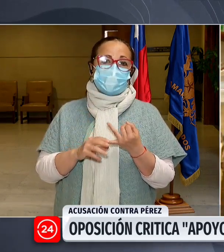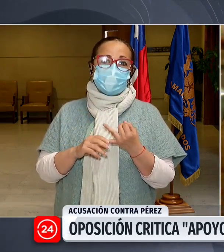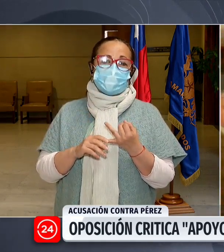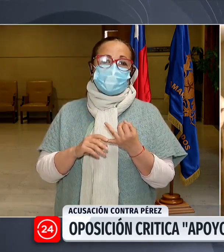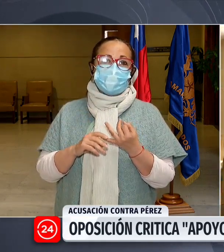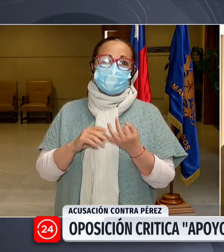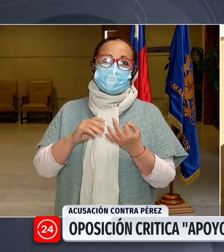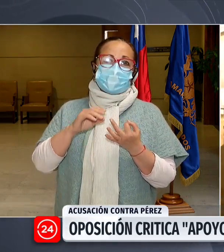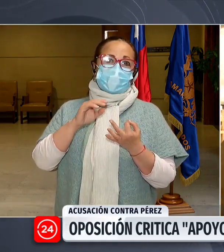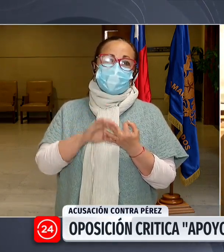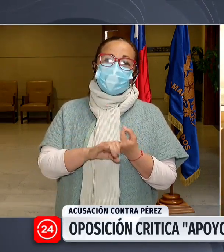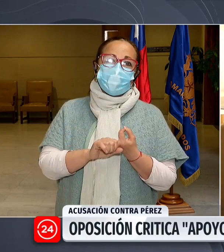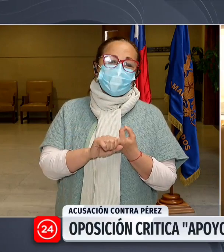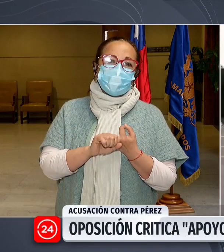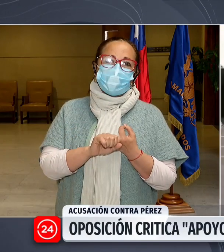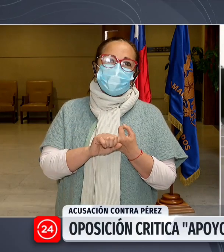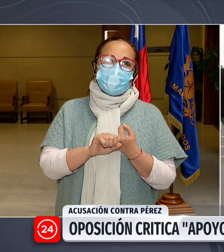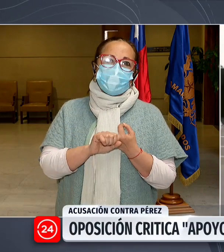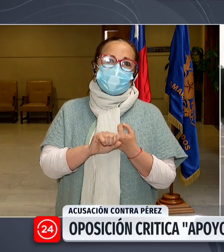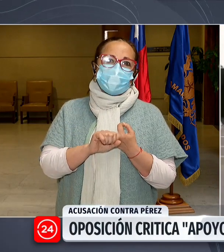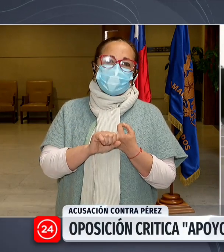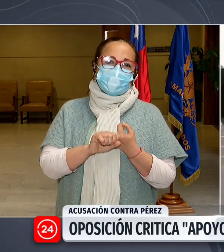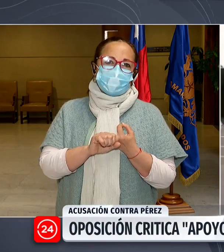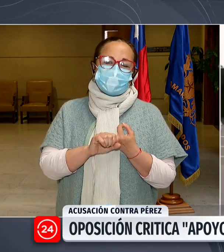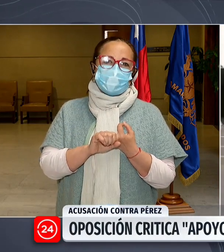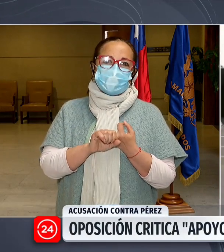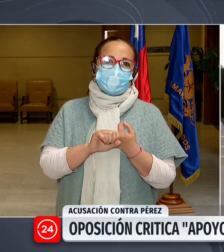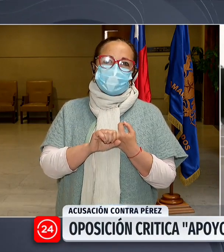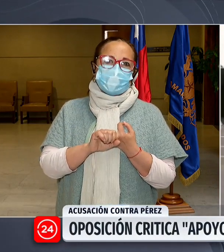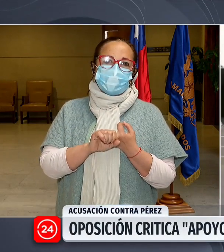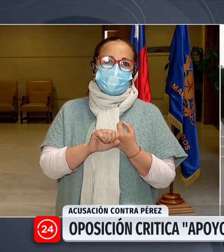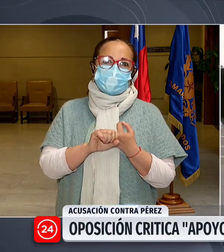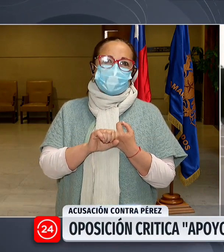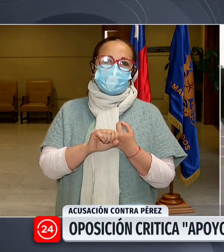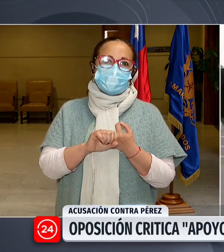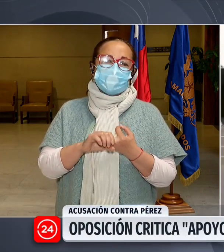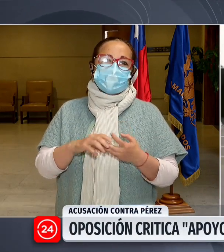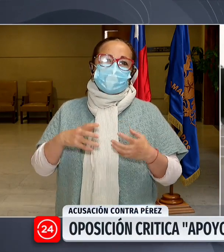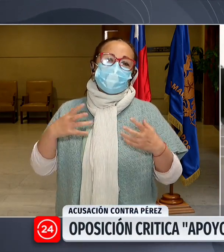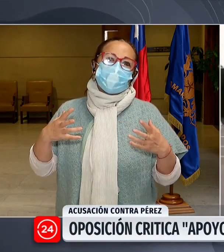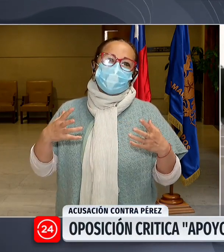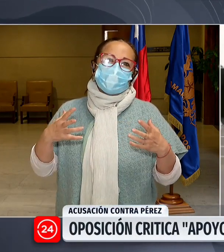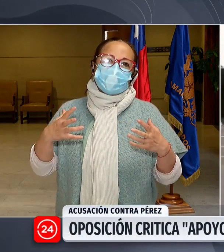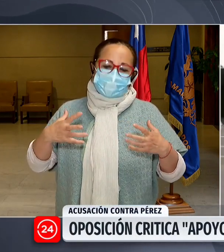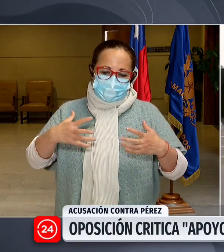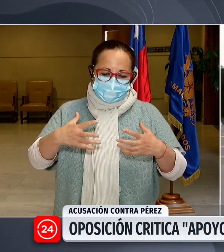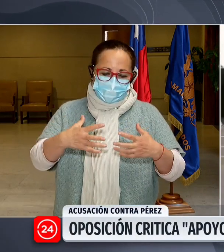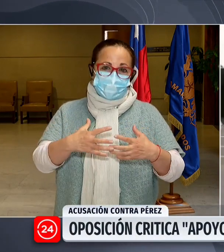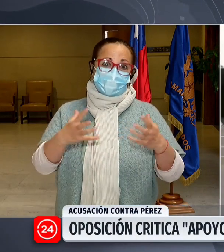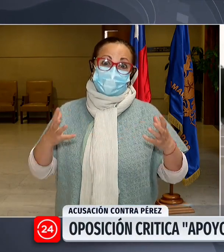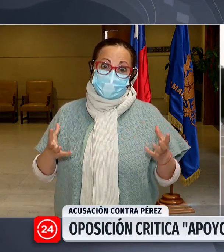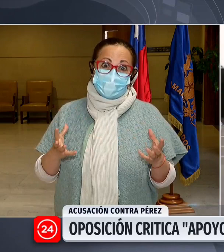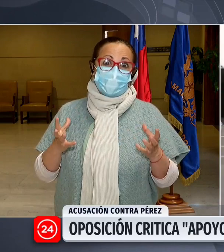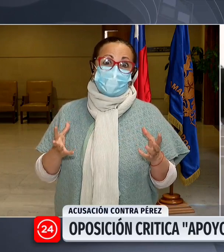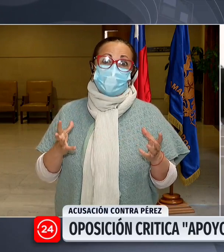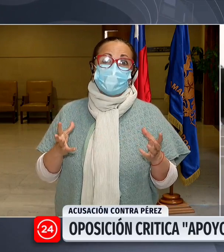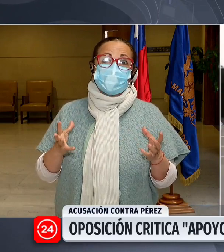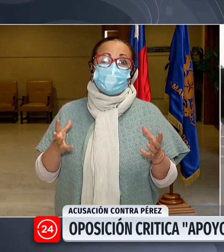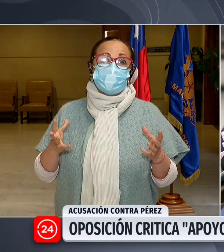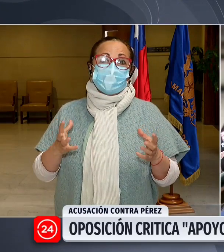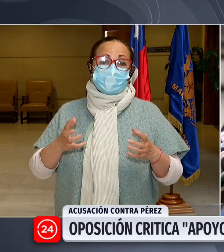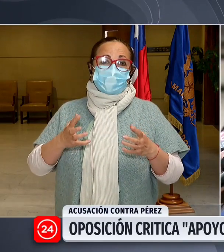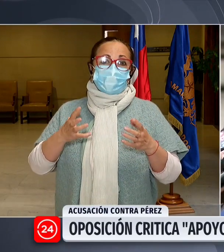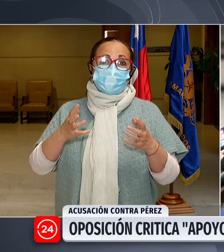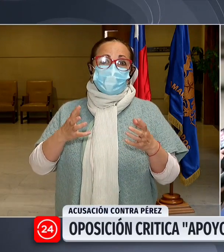hacia Carabineros de Chile, es por no los protocolos, ¿no es cierto?, que no corresponden, y es por el hecho de proteger hoy día,